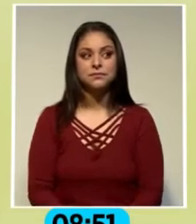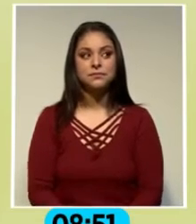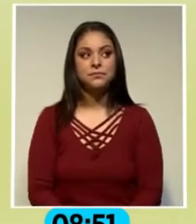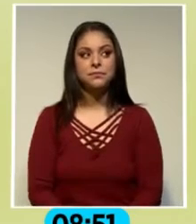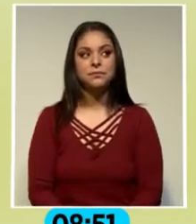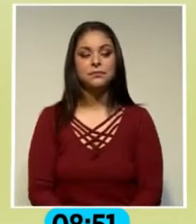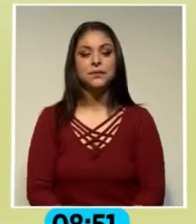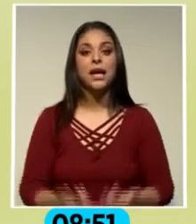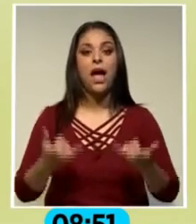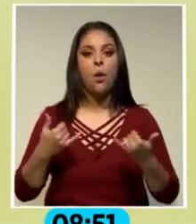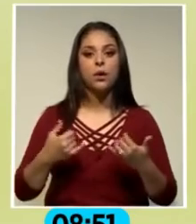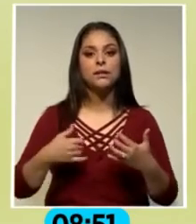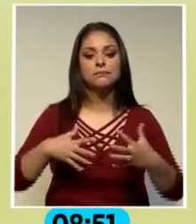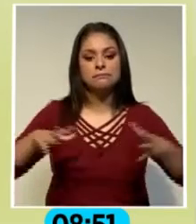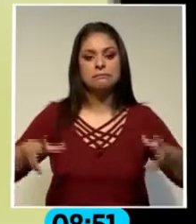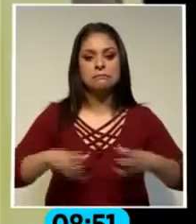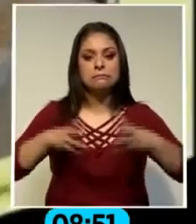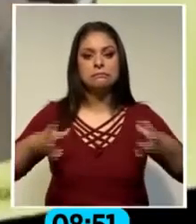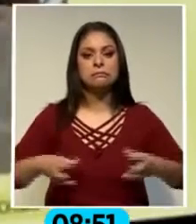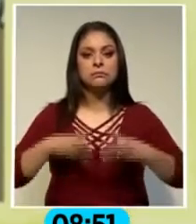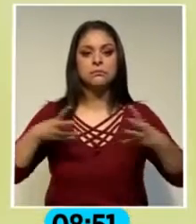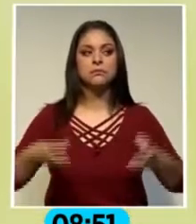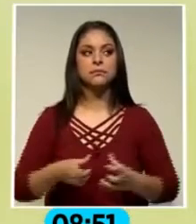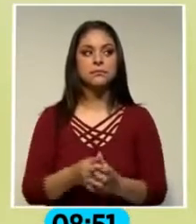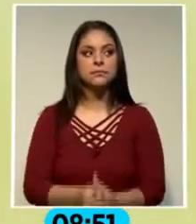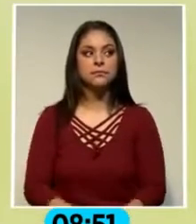Ahora vamos a mezclar.